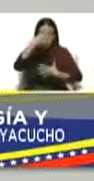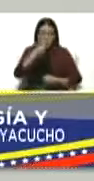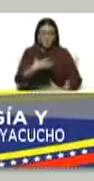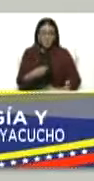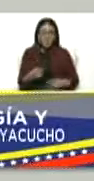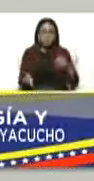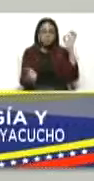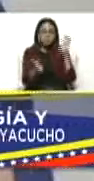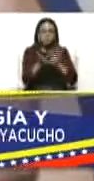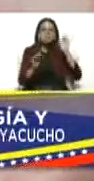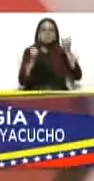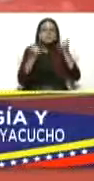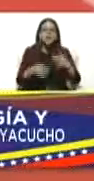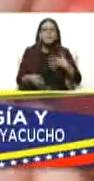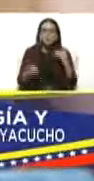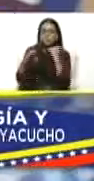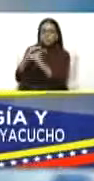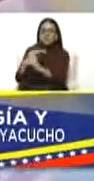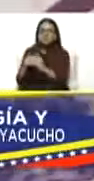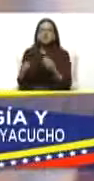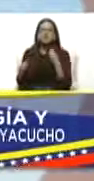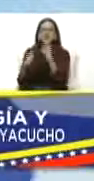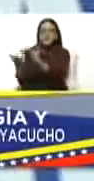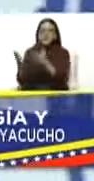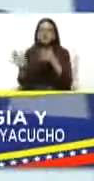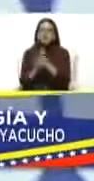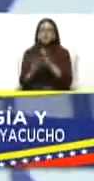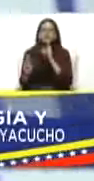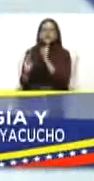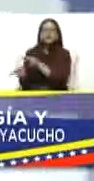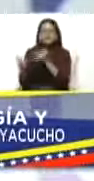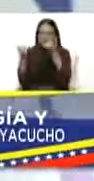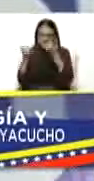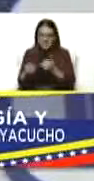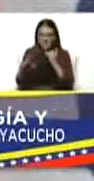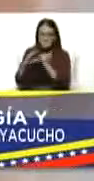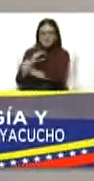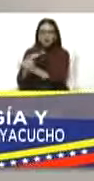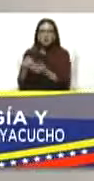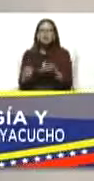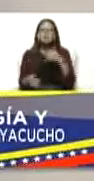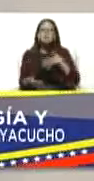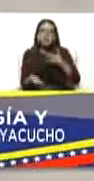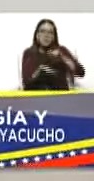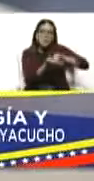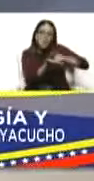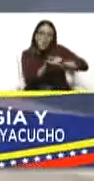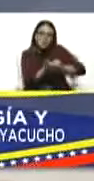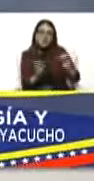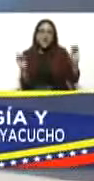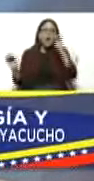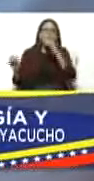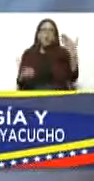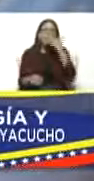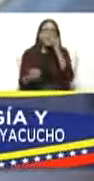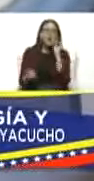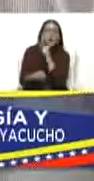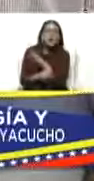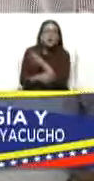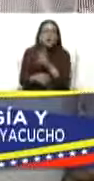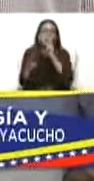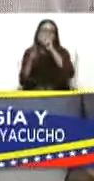correo electrónico. ¿Qué dice la doctora Jos Cani La Rosa? Seguimos. Sí,